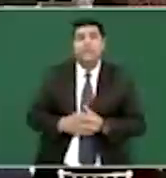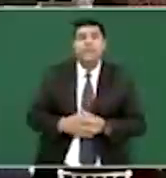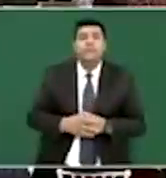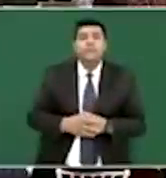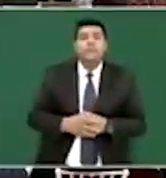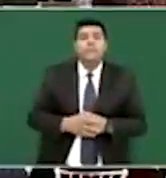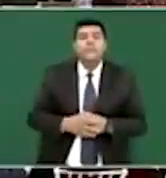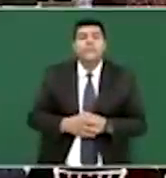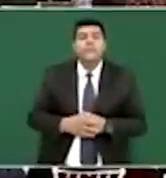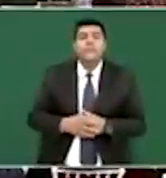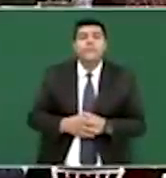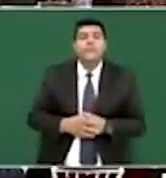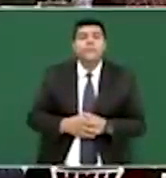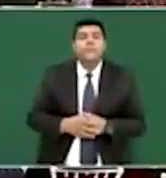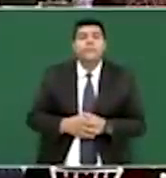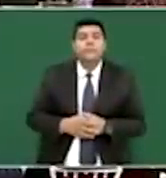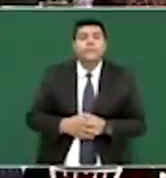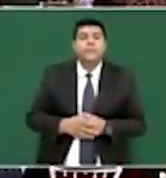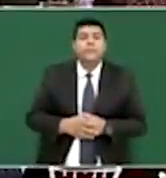con